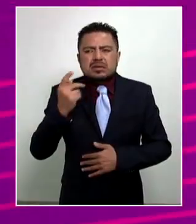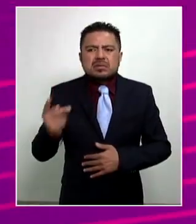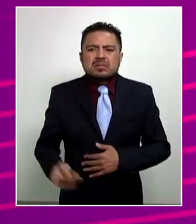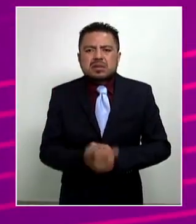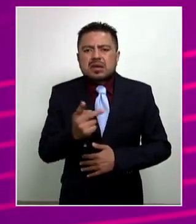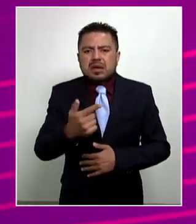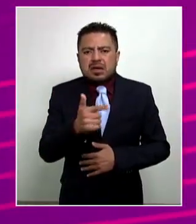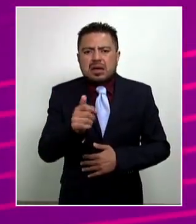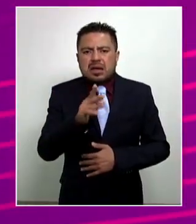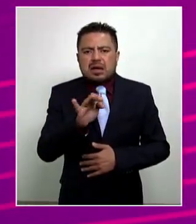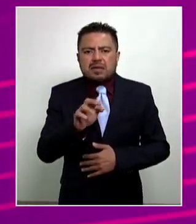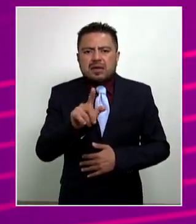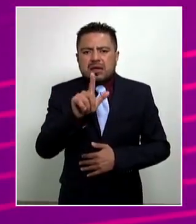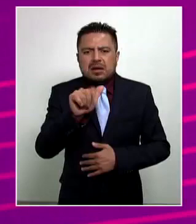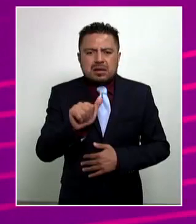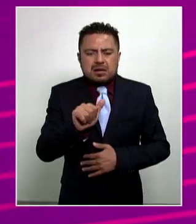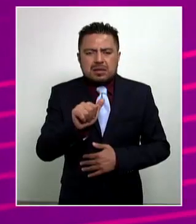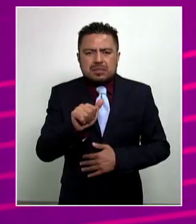preguntarle a Gabriela Iturralde,